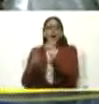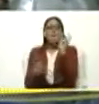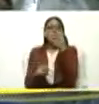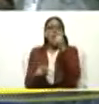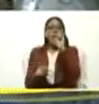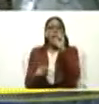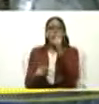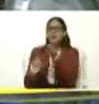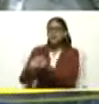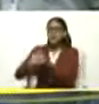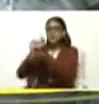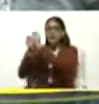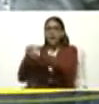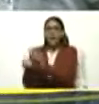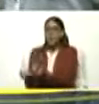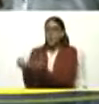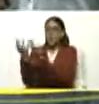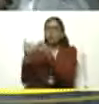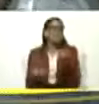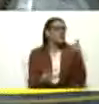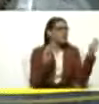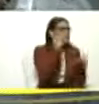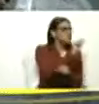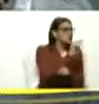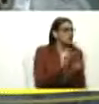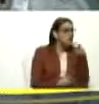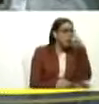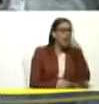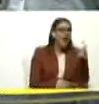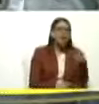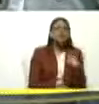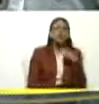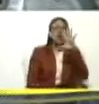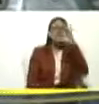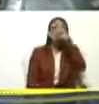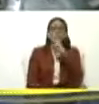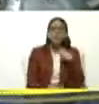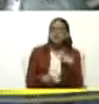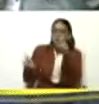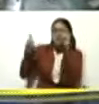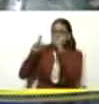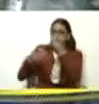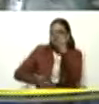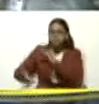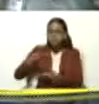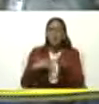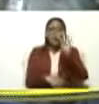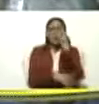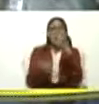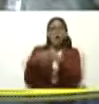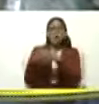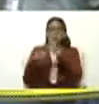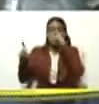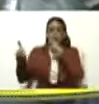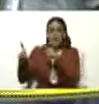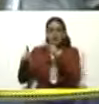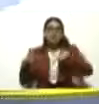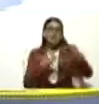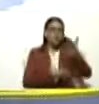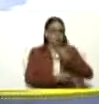él. ¿Qué año estás tú? Yo, quinto año, y estoy en colaboración con los de cuarto. ¿Estás ayudando? Sí, estoy